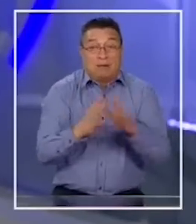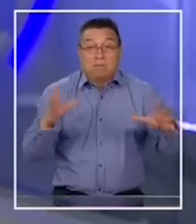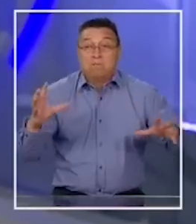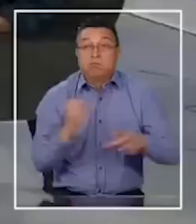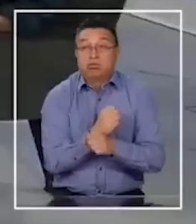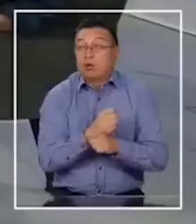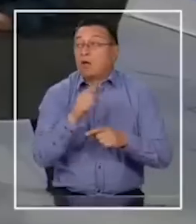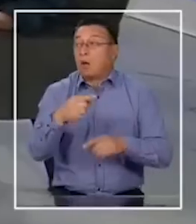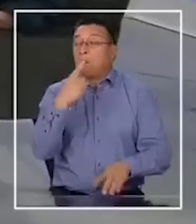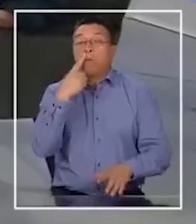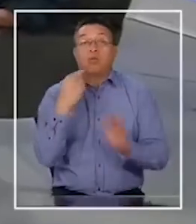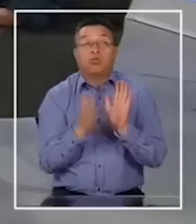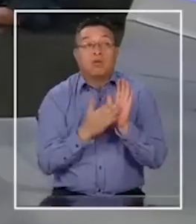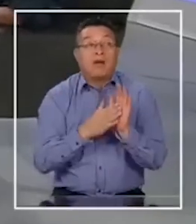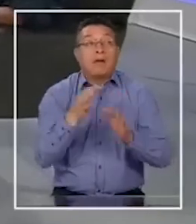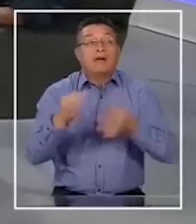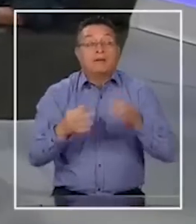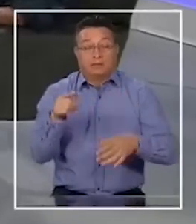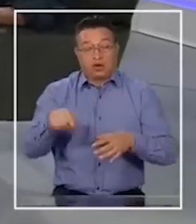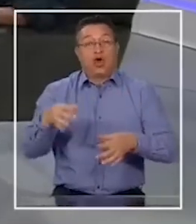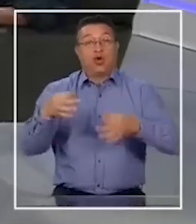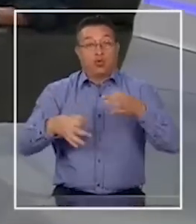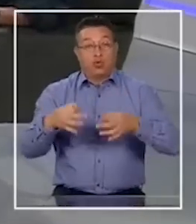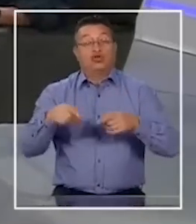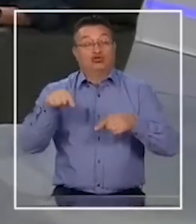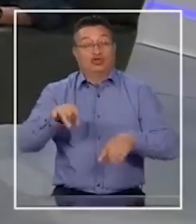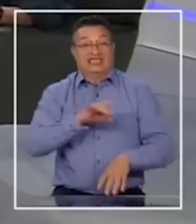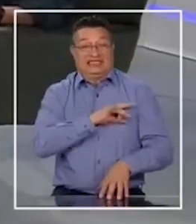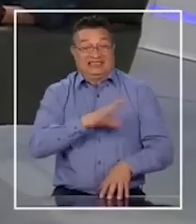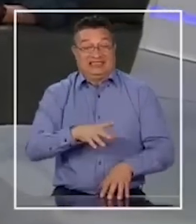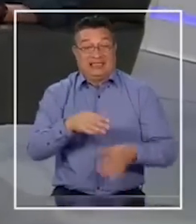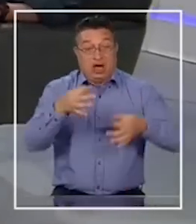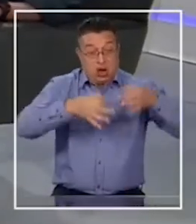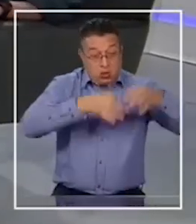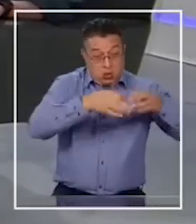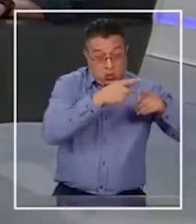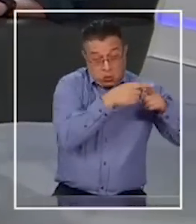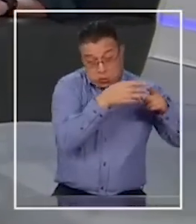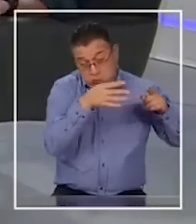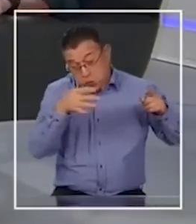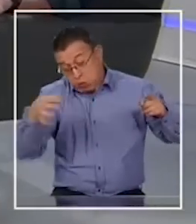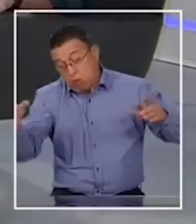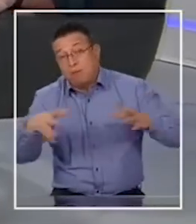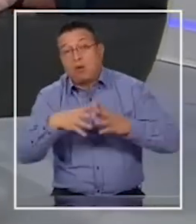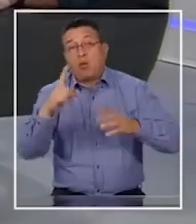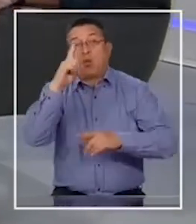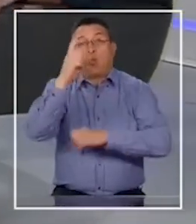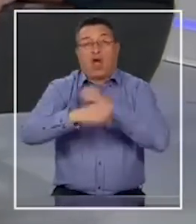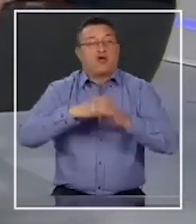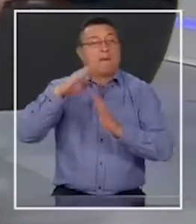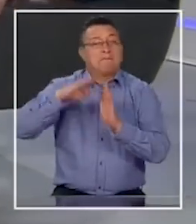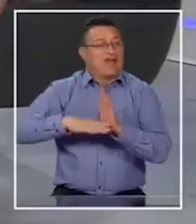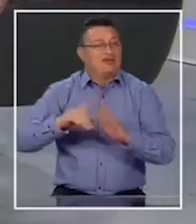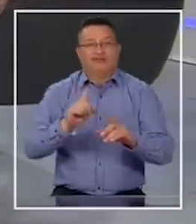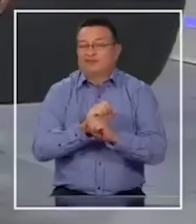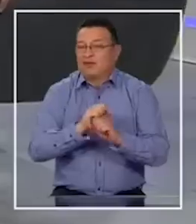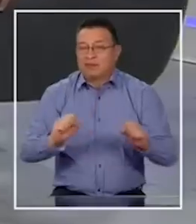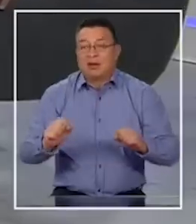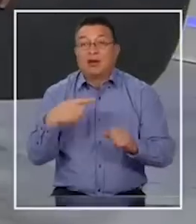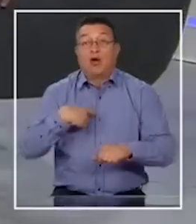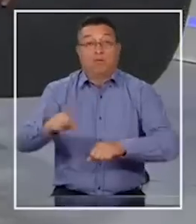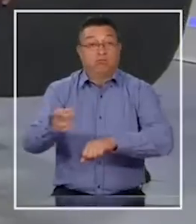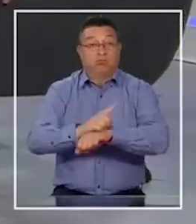mecanismos probatorios los juicios en Chile van a seguir siendo razonablemente largos no menos de un año entonces también es cierto que los chilenos no van a tener resultados